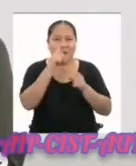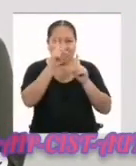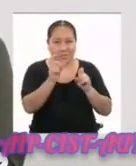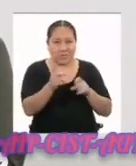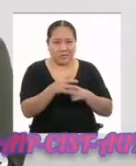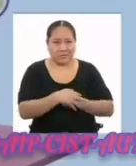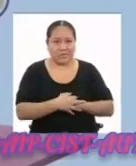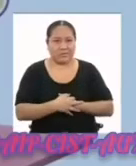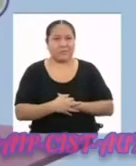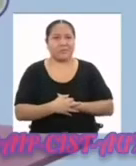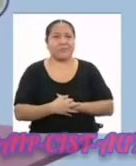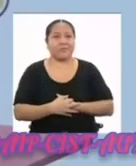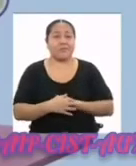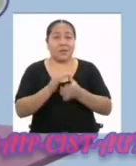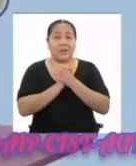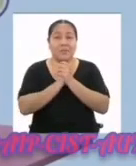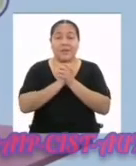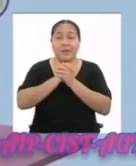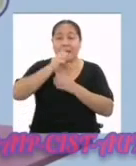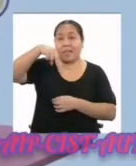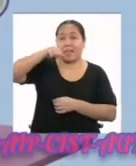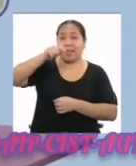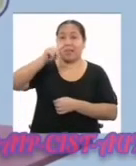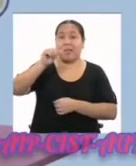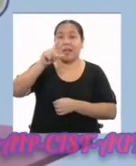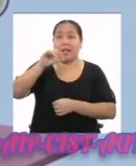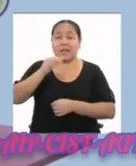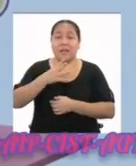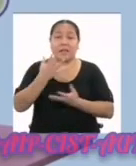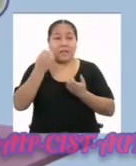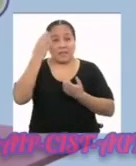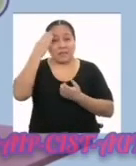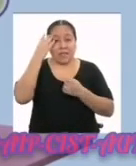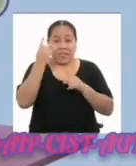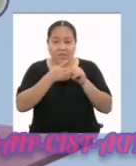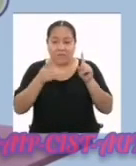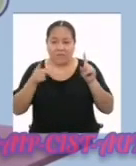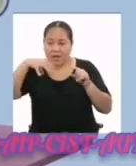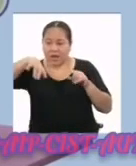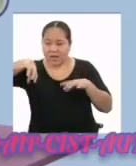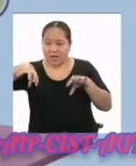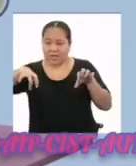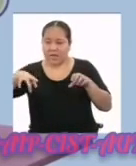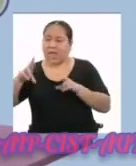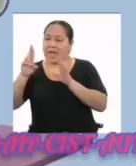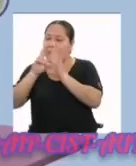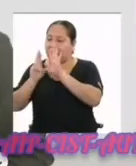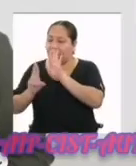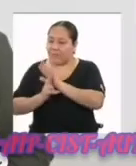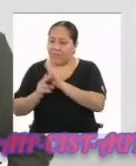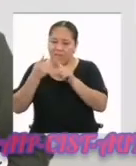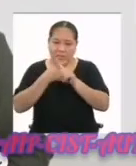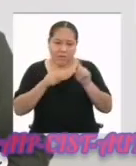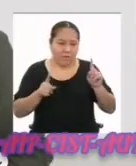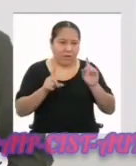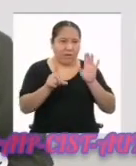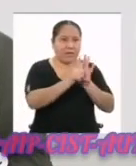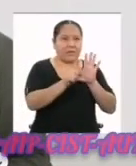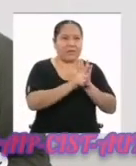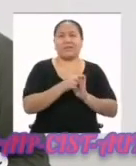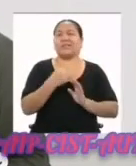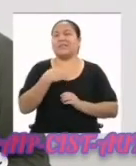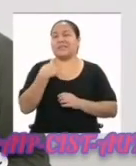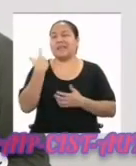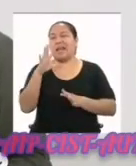te han hecho? Mi amiga Natalia quiere saber si existe alguna diferencia entre reglamento y ley. Ya estaba esperando